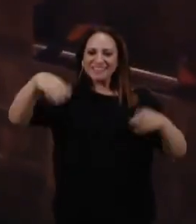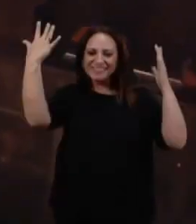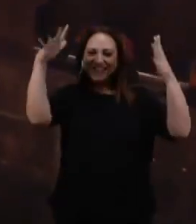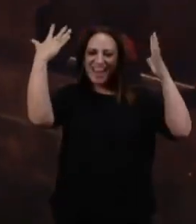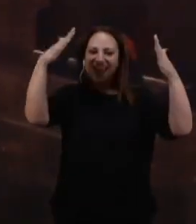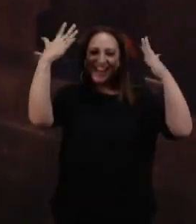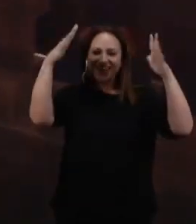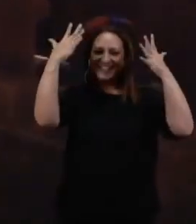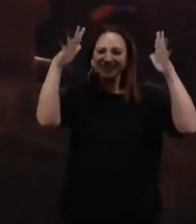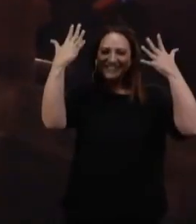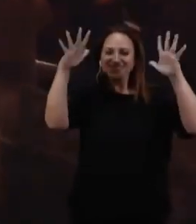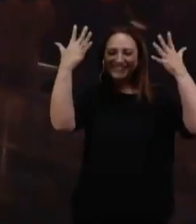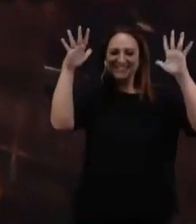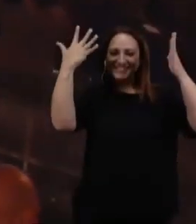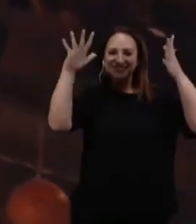Sarimánchez.